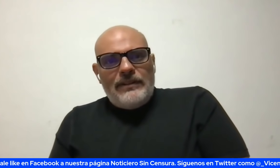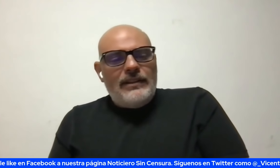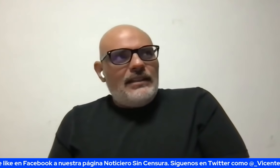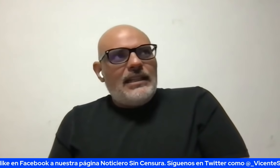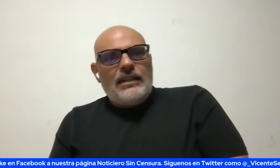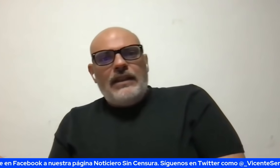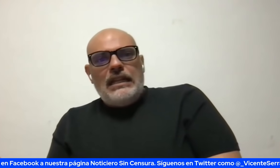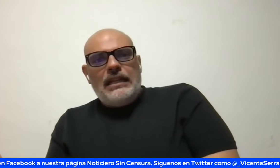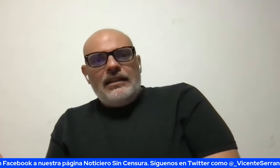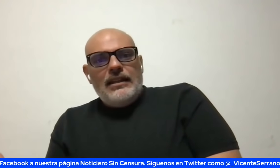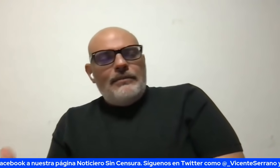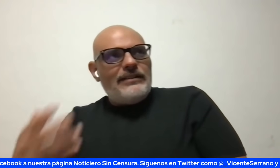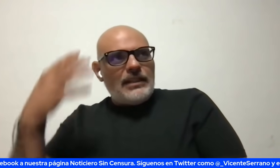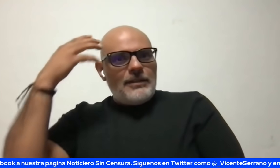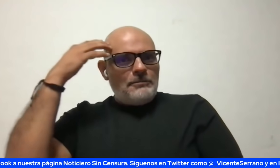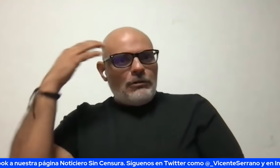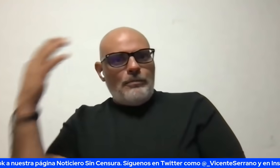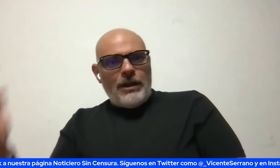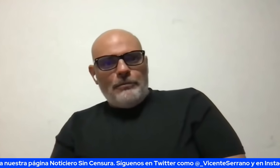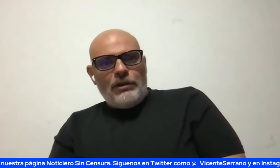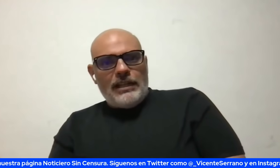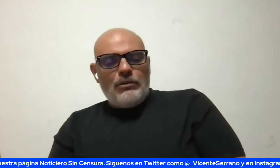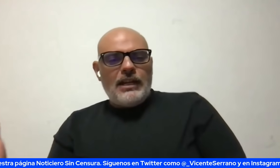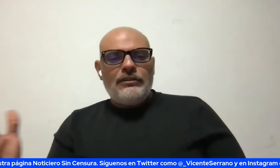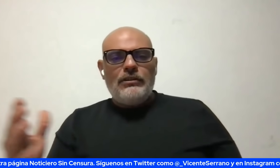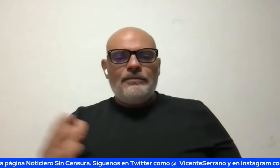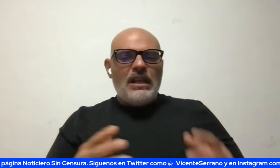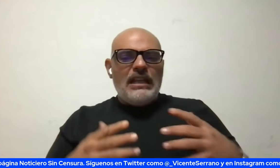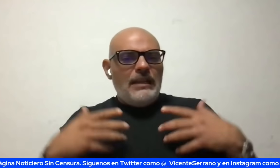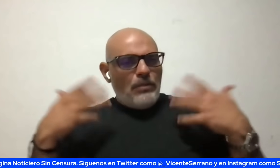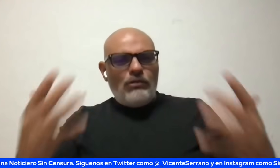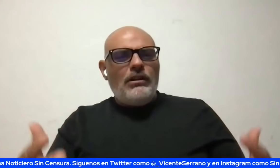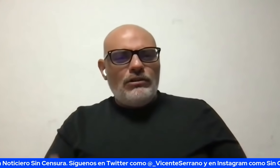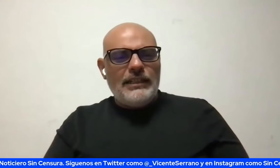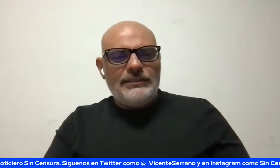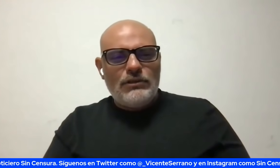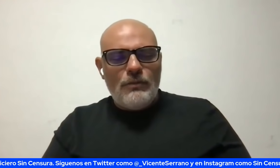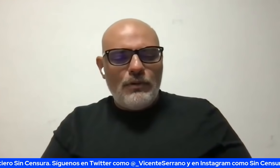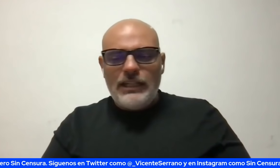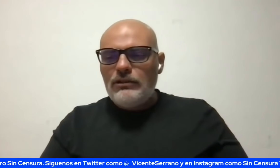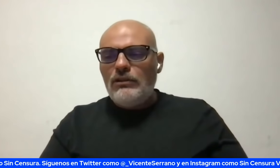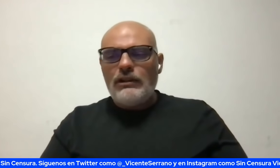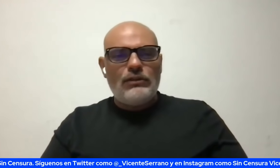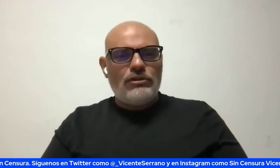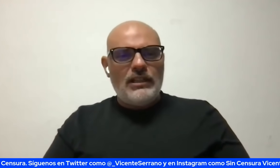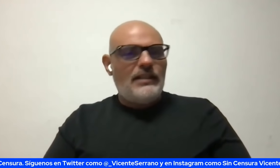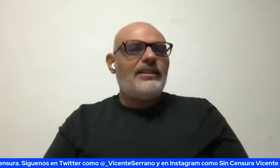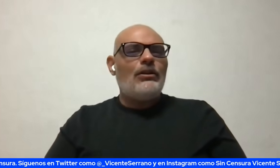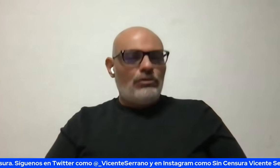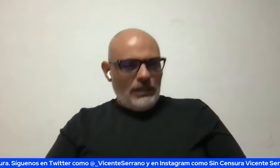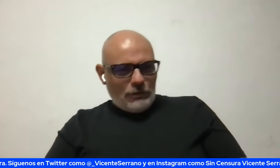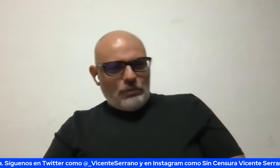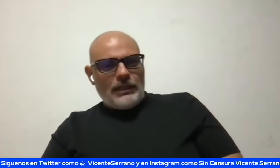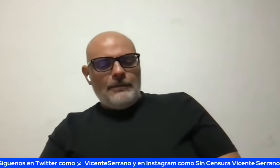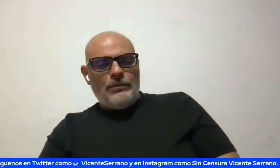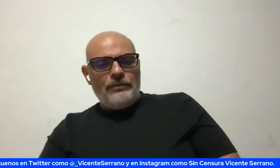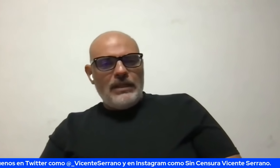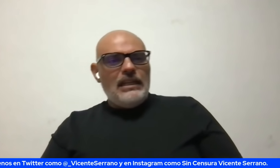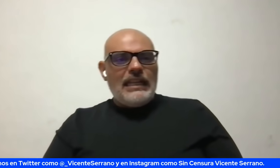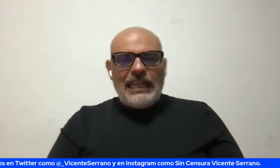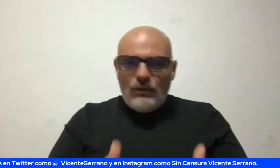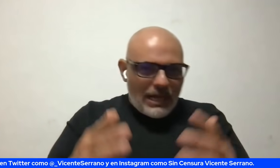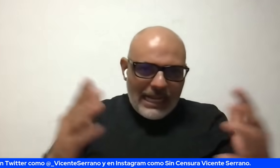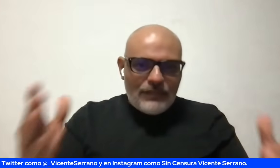de que el presidente que viene va a estar más preocupado por la revocación. Y pongo en contexto un poquito lo que sucede en Estados Unidos, por